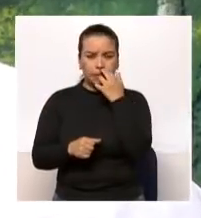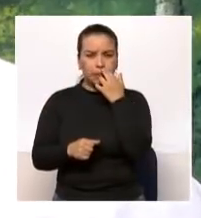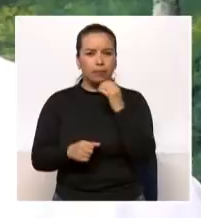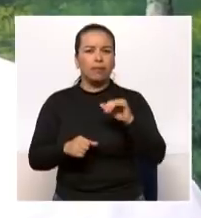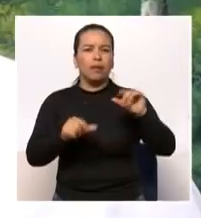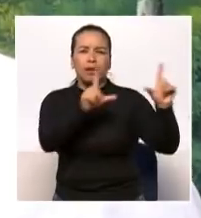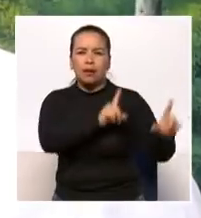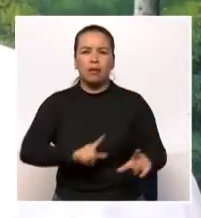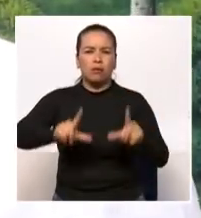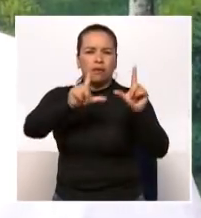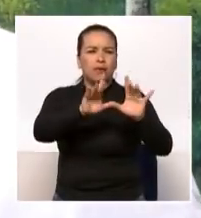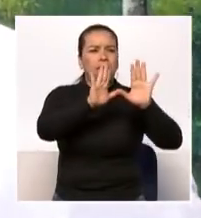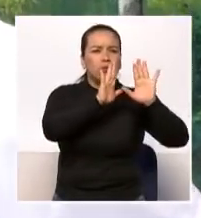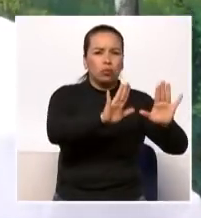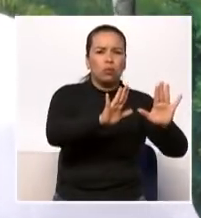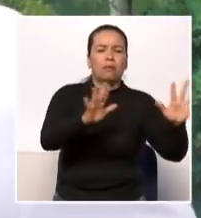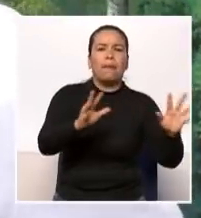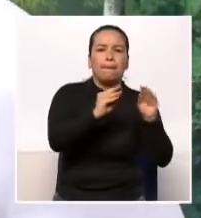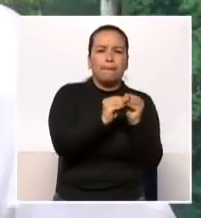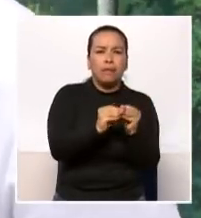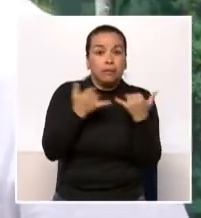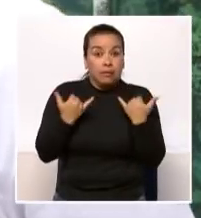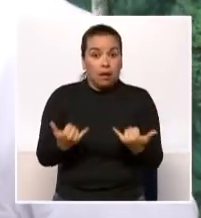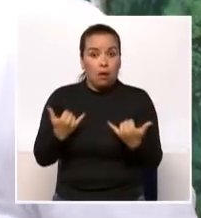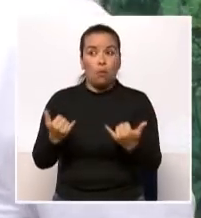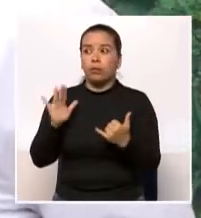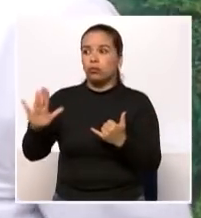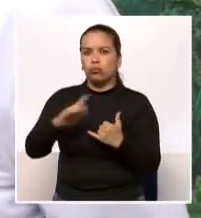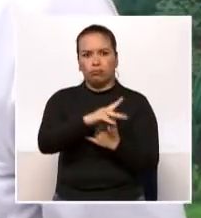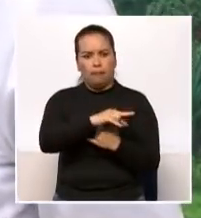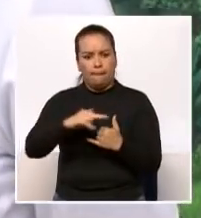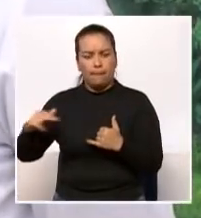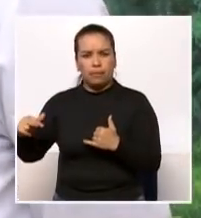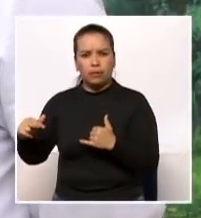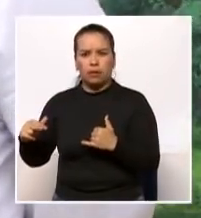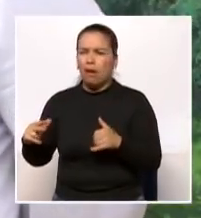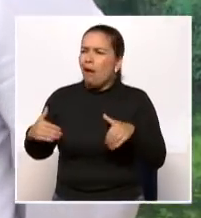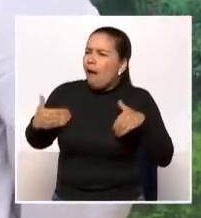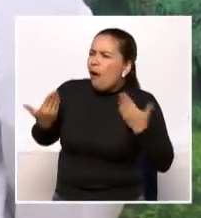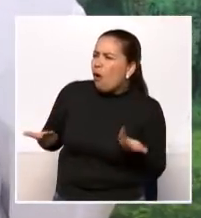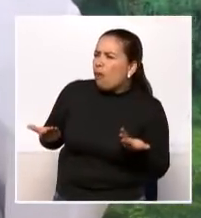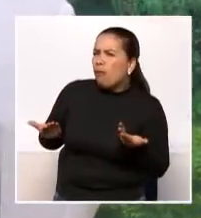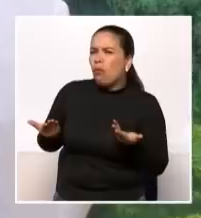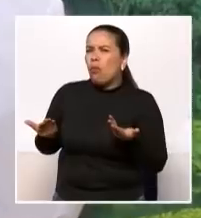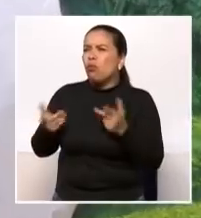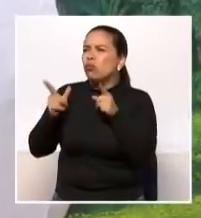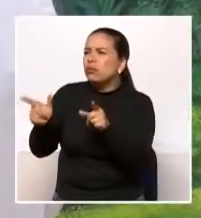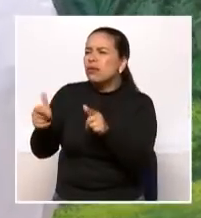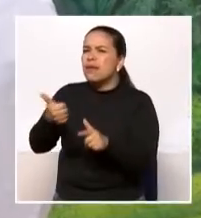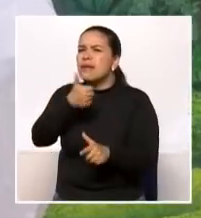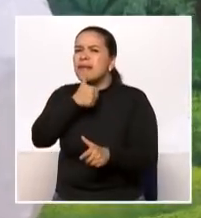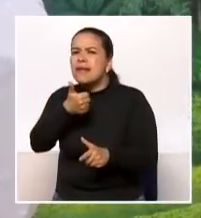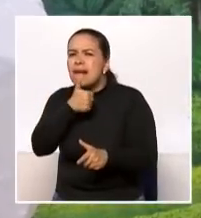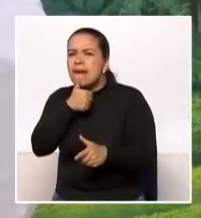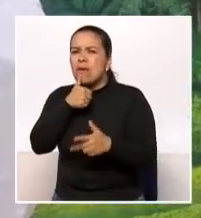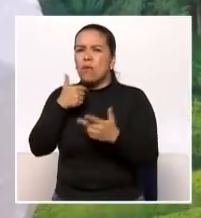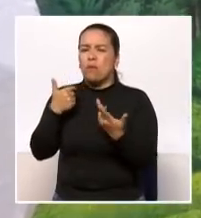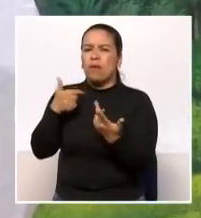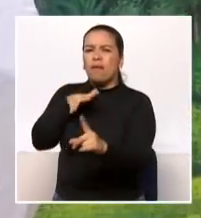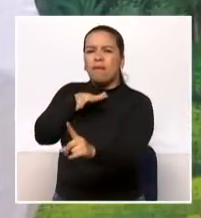de la ecografía, y ahora que estamos con esta piscina, ¿cómo podría explicar usted en el agua el